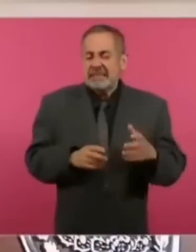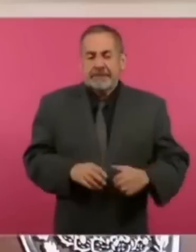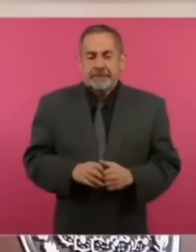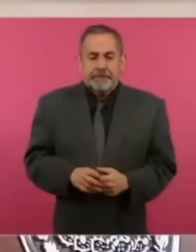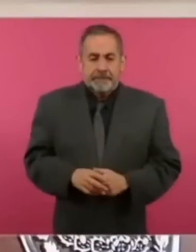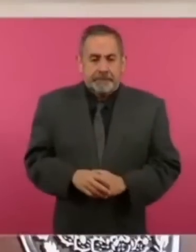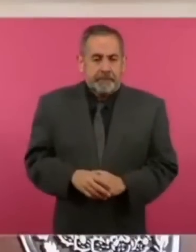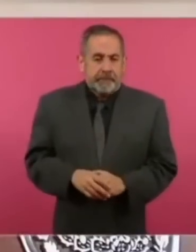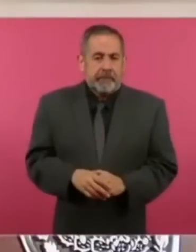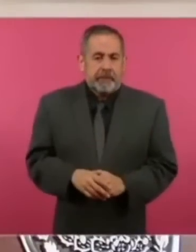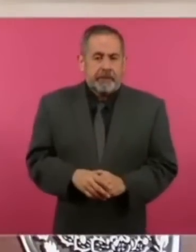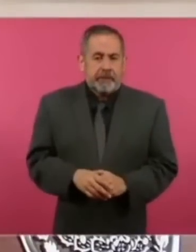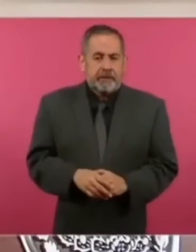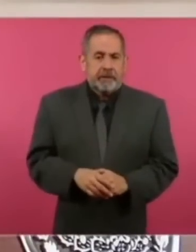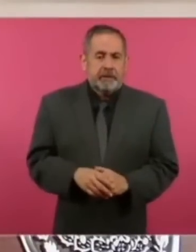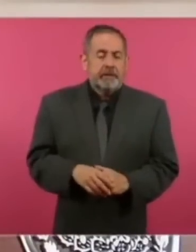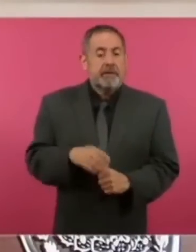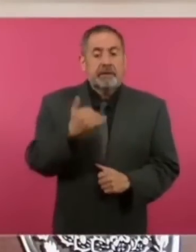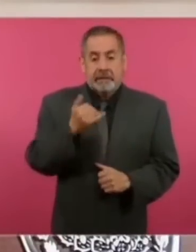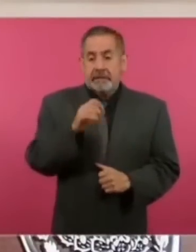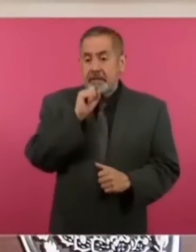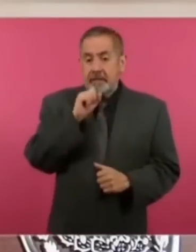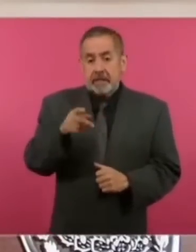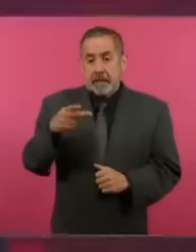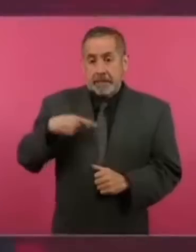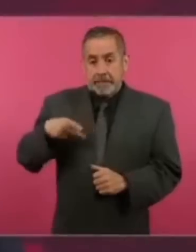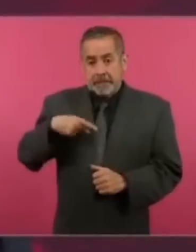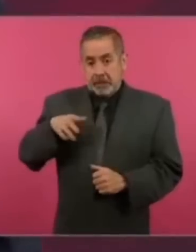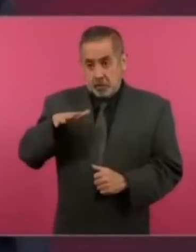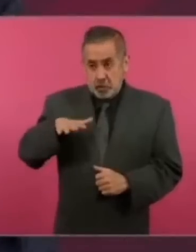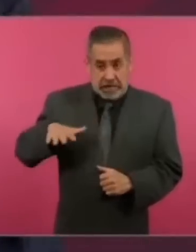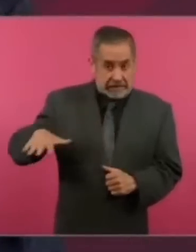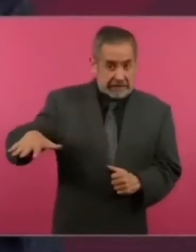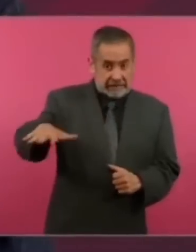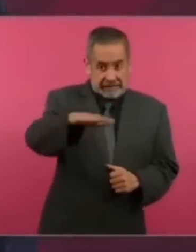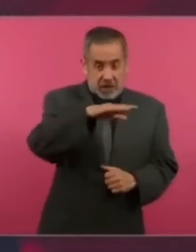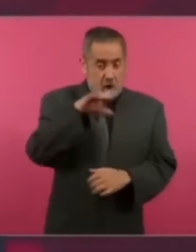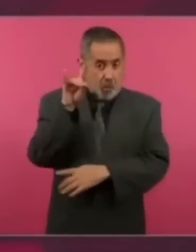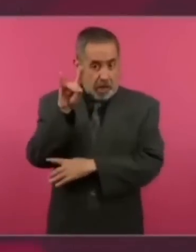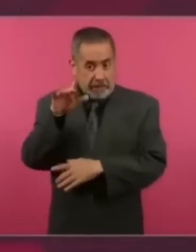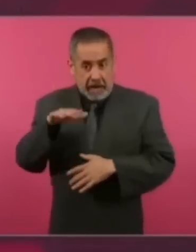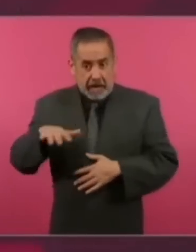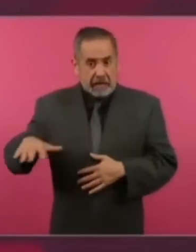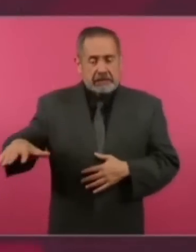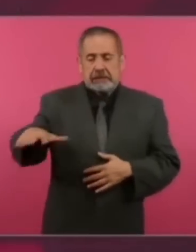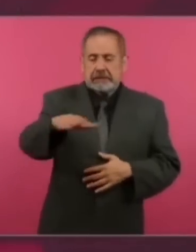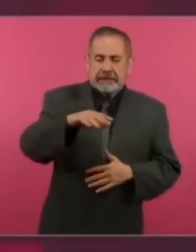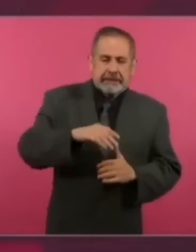Y la gente actúa con mucha